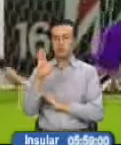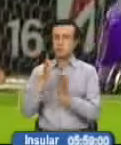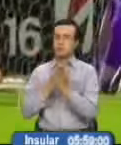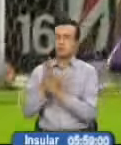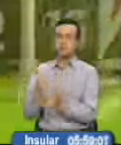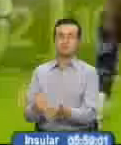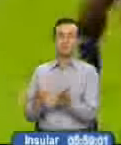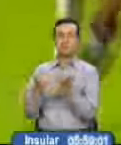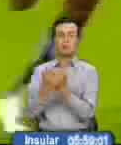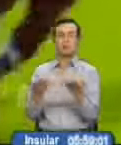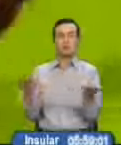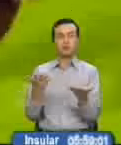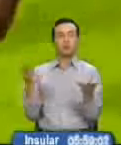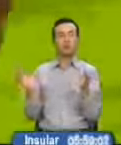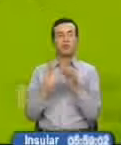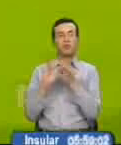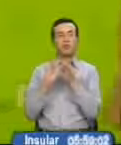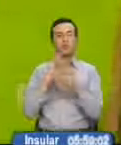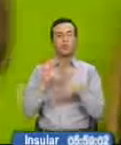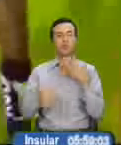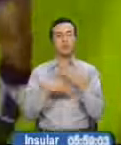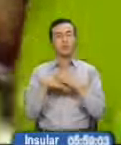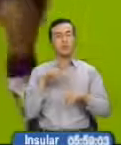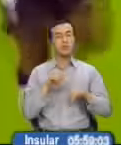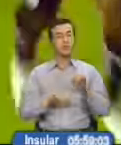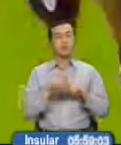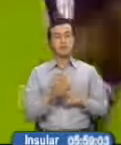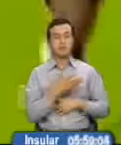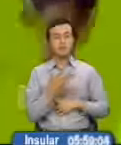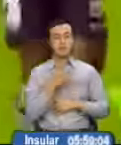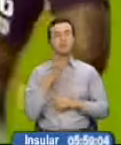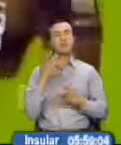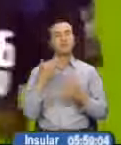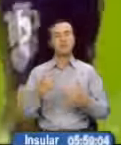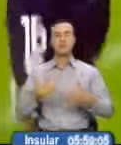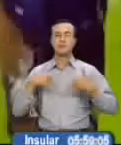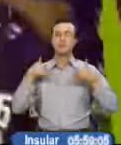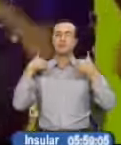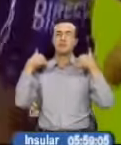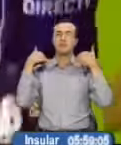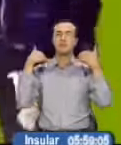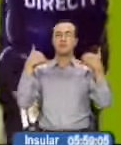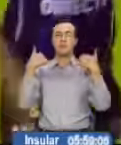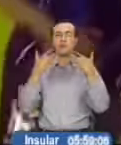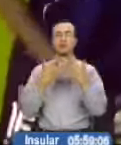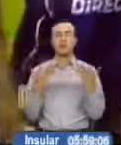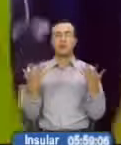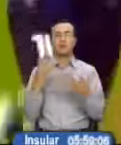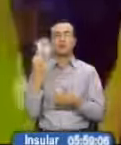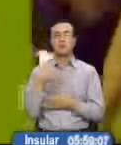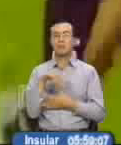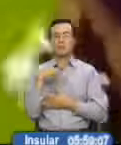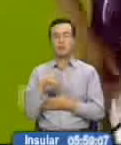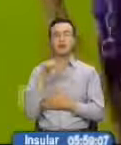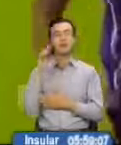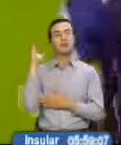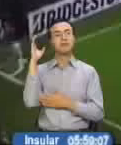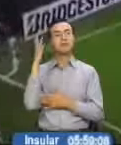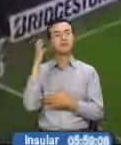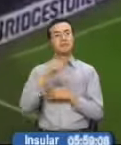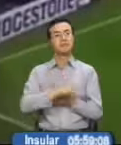Caicedo, quien espera junto al resto de sus compañeros alzarse con la Copa Libertadores de América este miércoles en